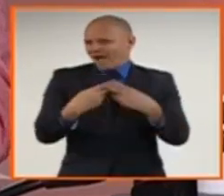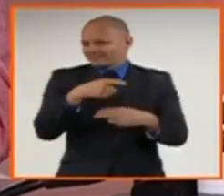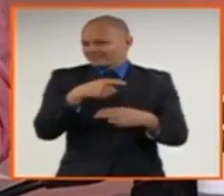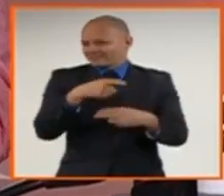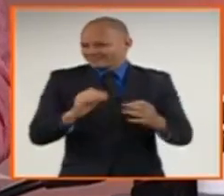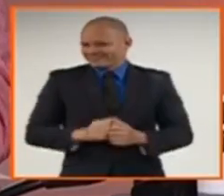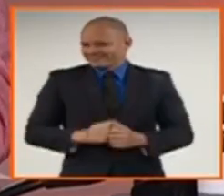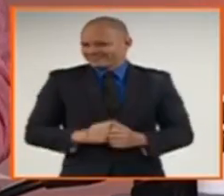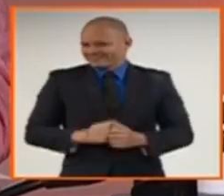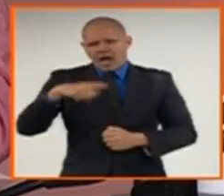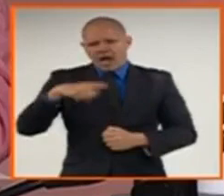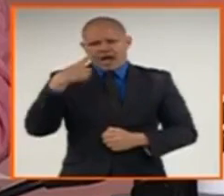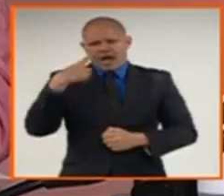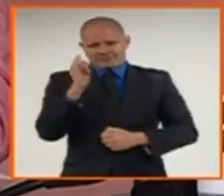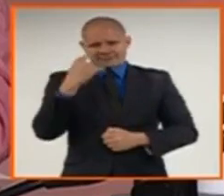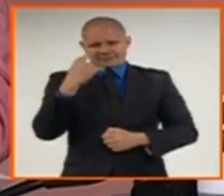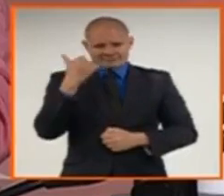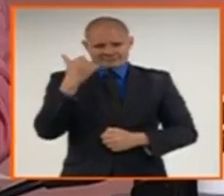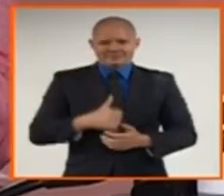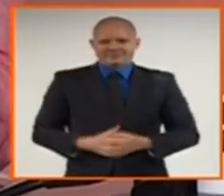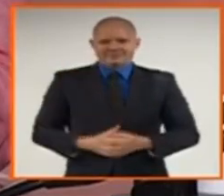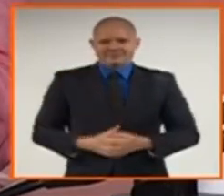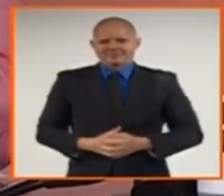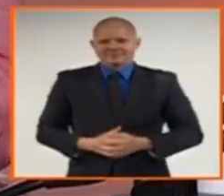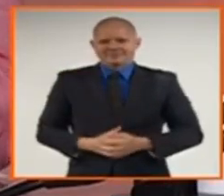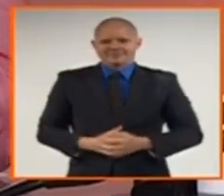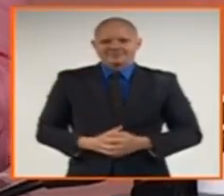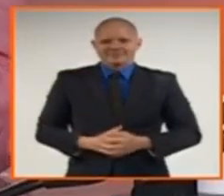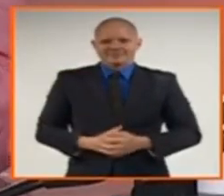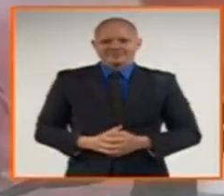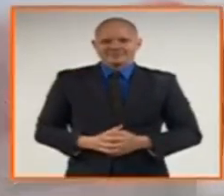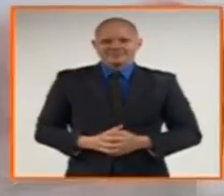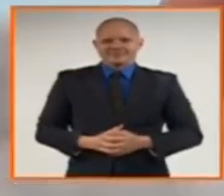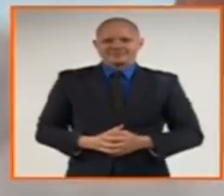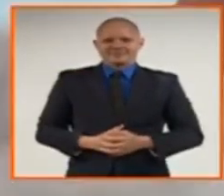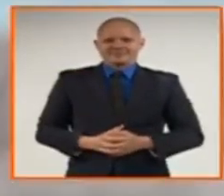habla este reporte de Gisela García Rivera.